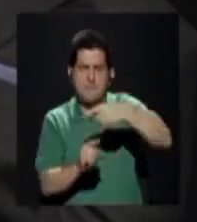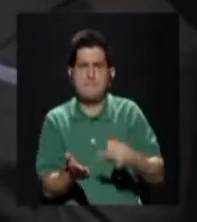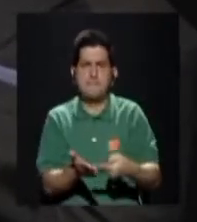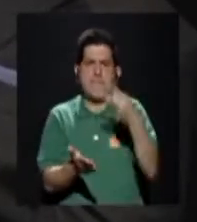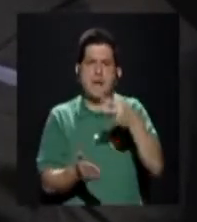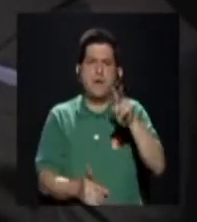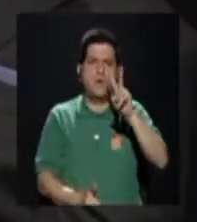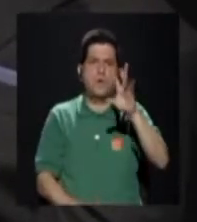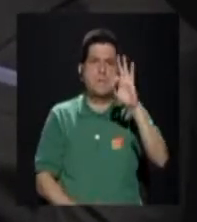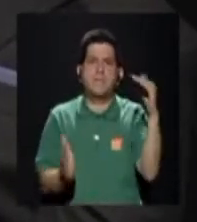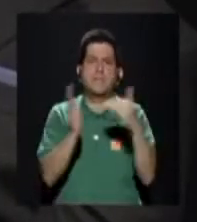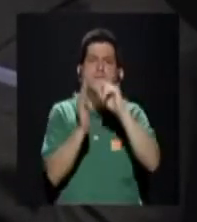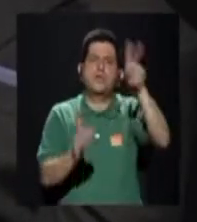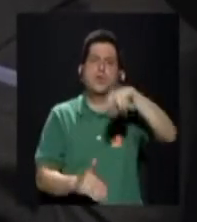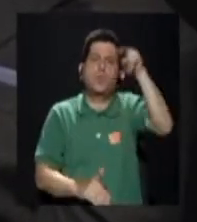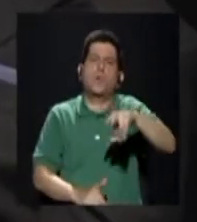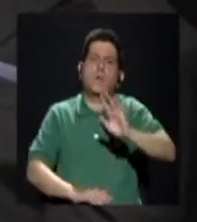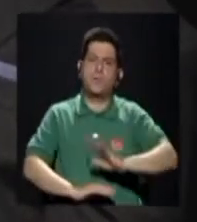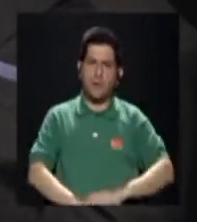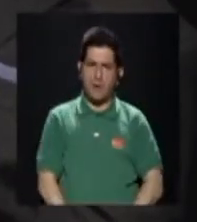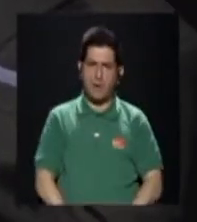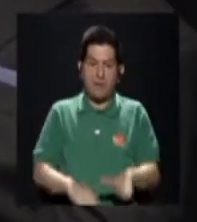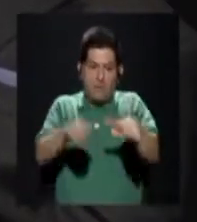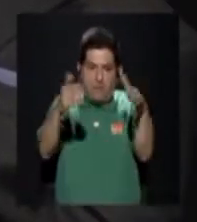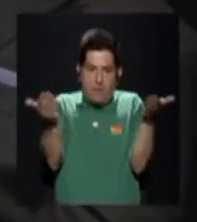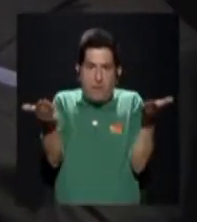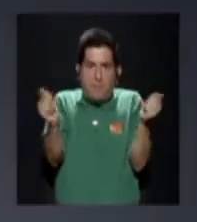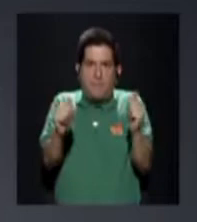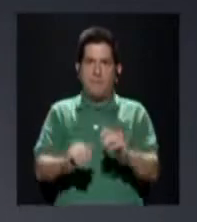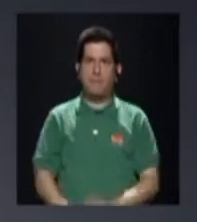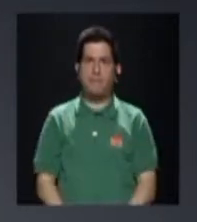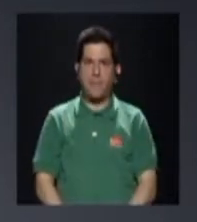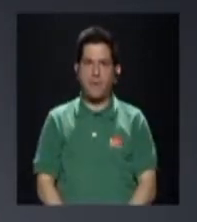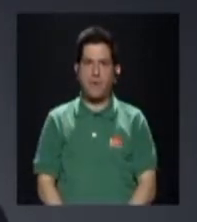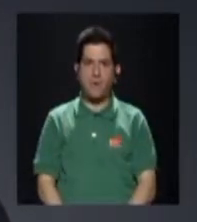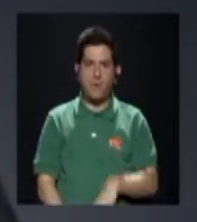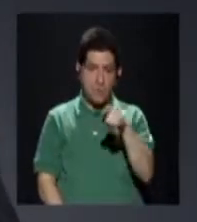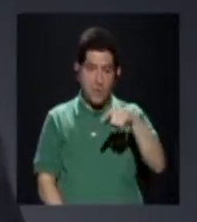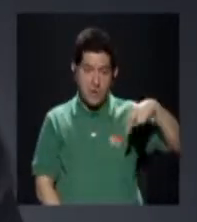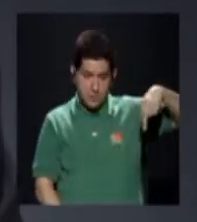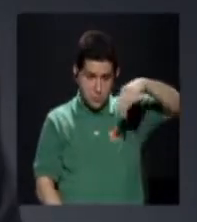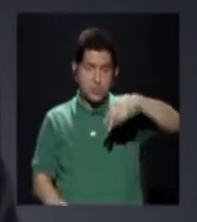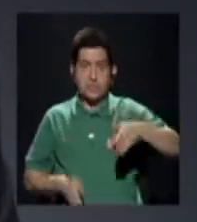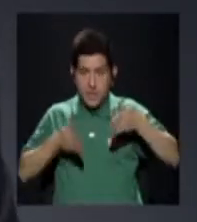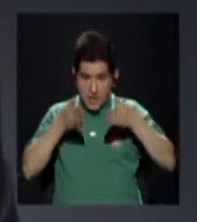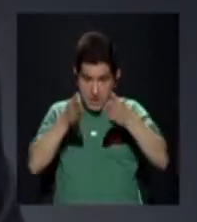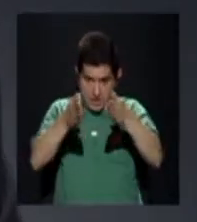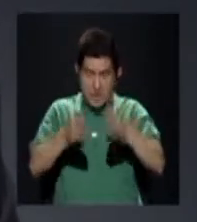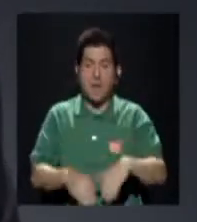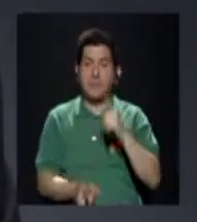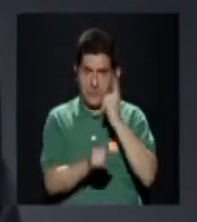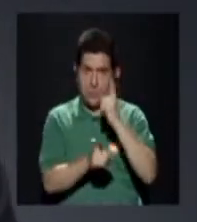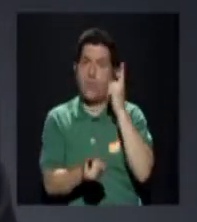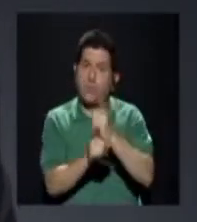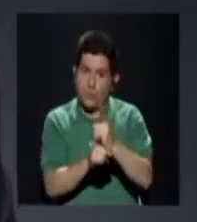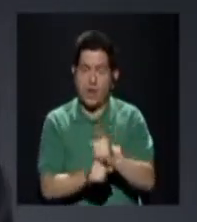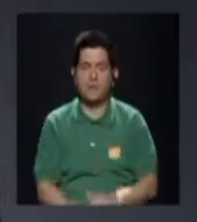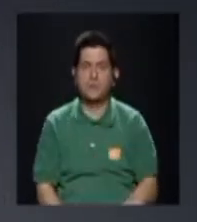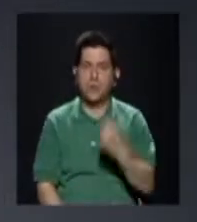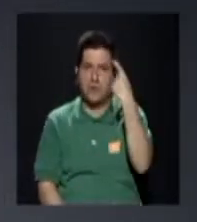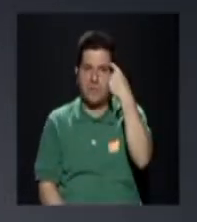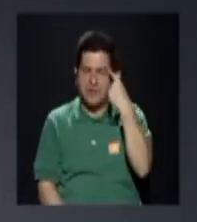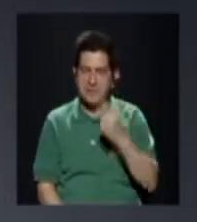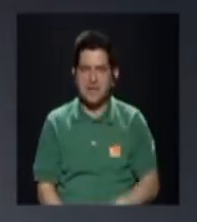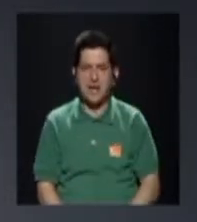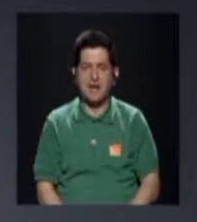costaba 29,000 pesos. ¿Cómo puede ser? Pues usted, don Felipe, caminaba en la dirección correcta, porque imagínese que hubiera caminado en